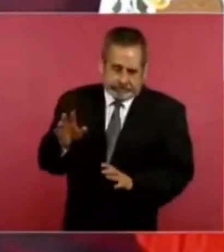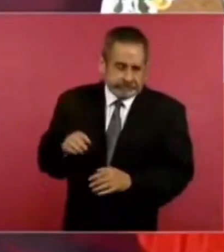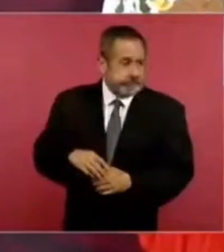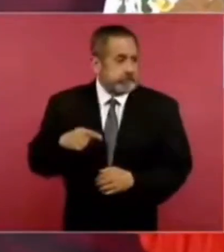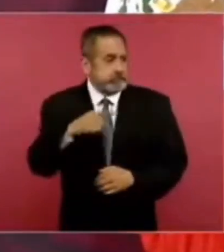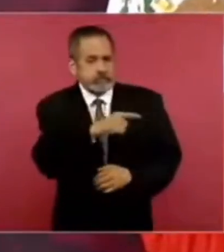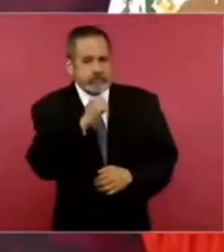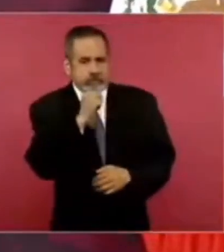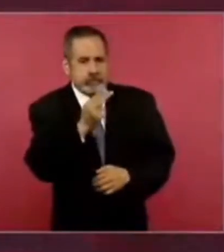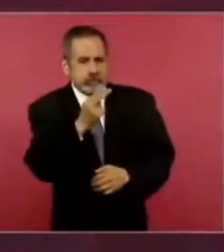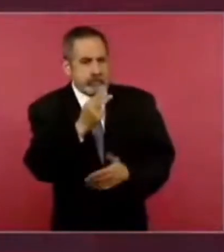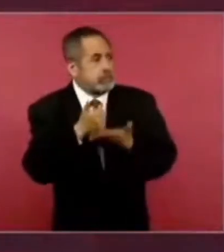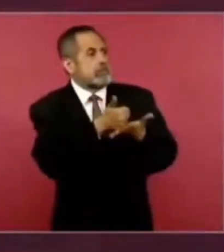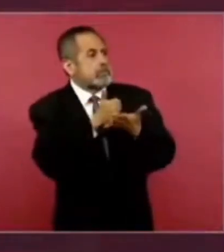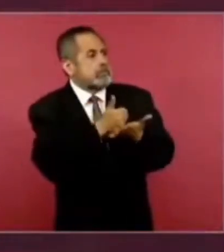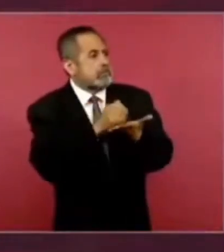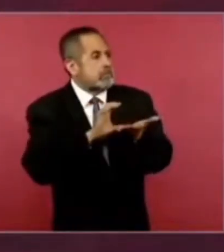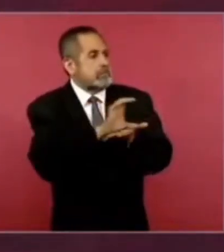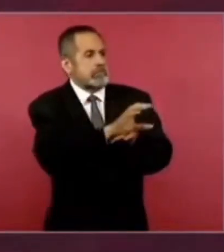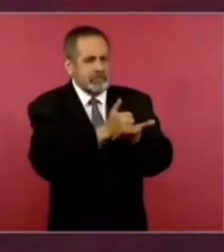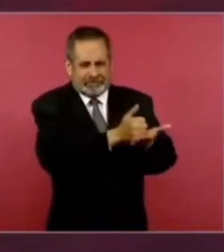No hay